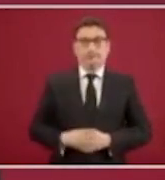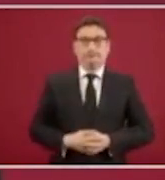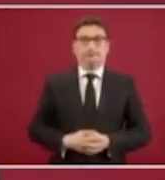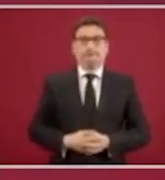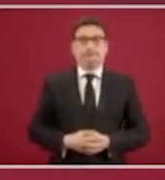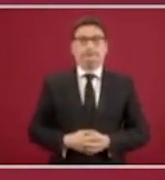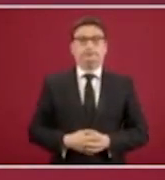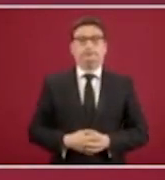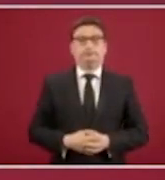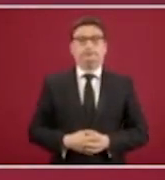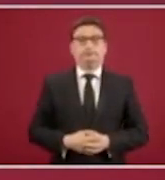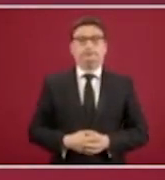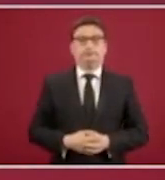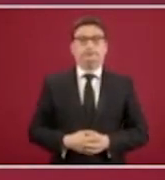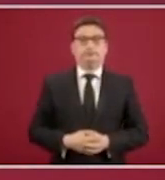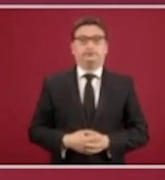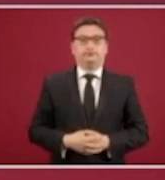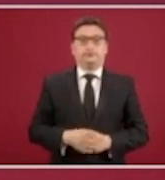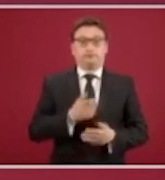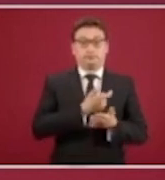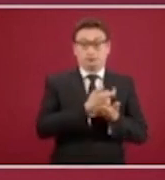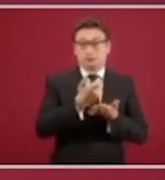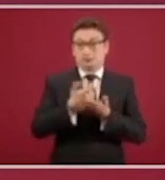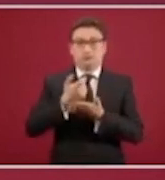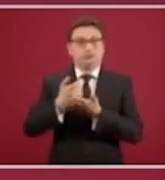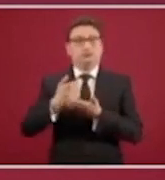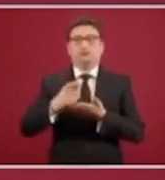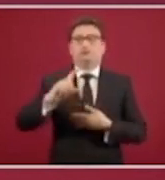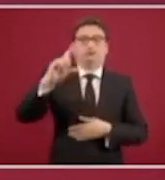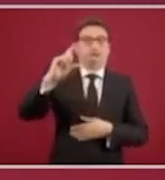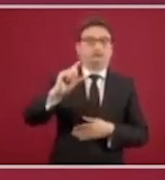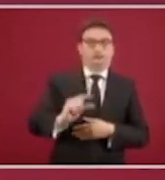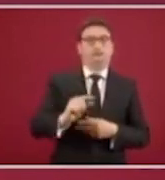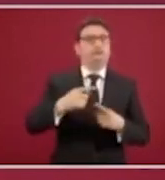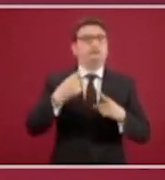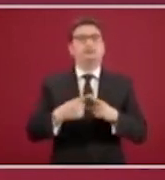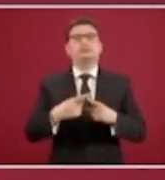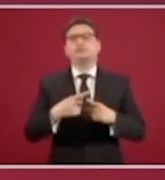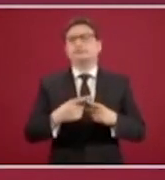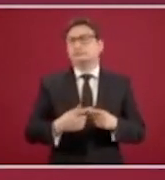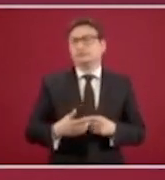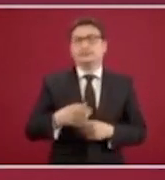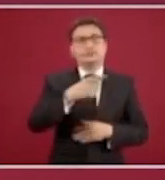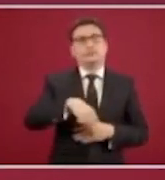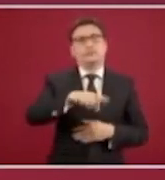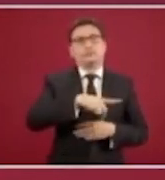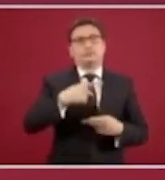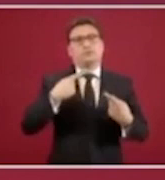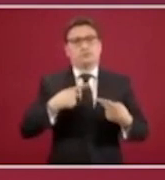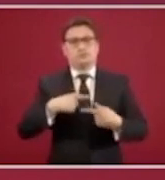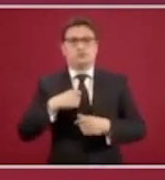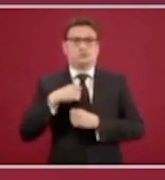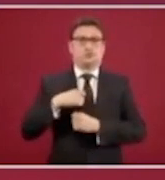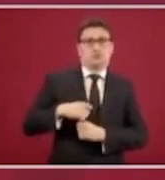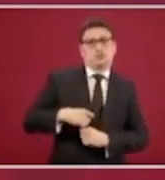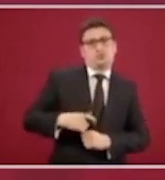se reduzca más a los que reciben